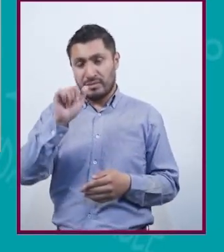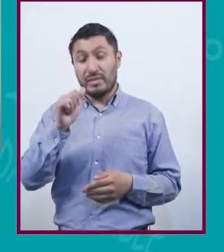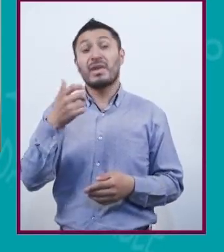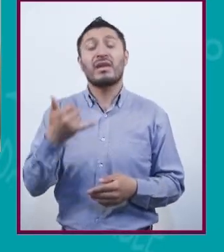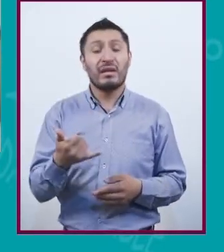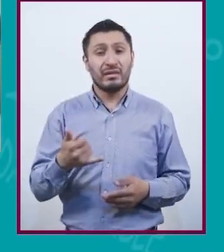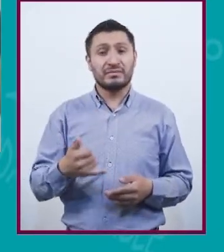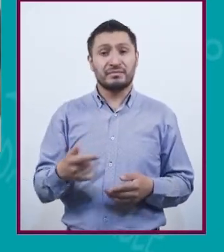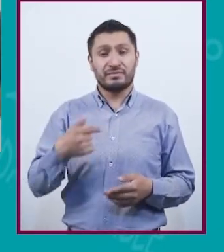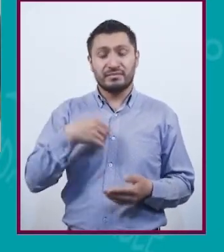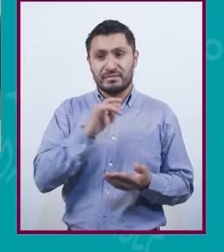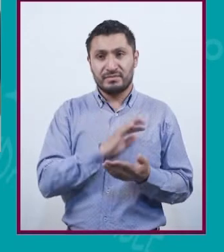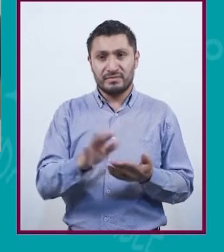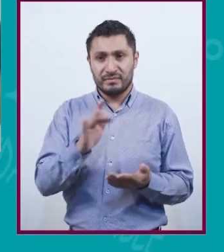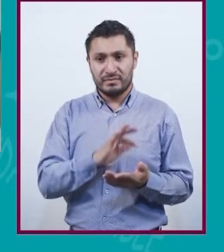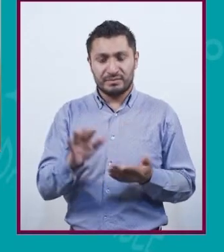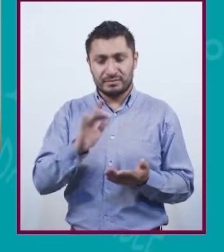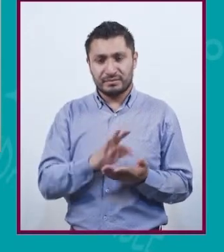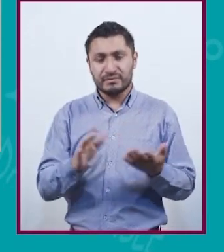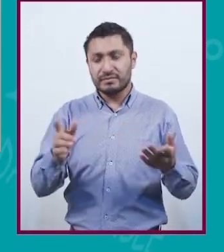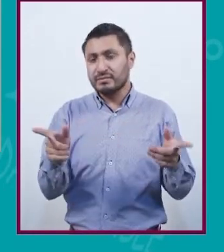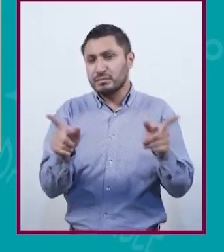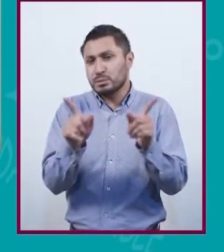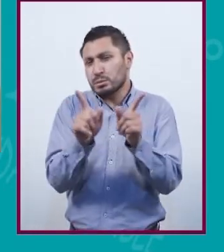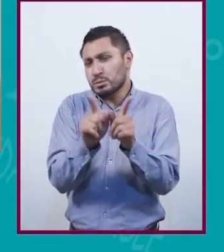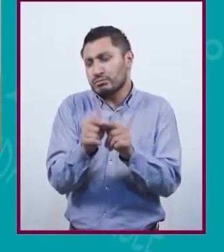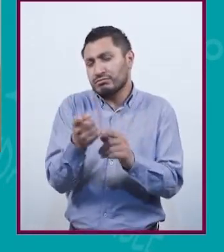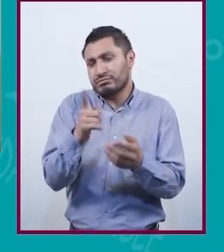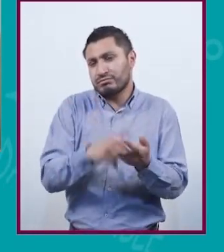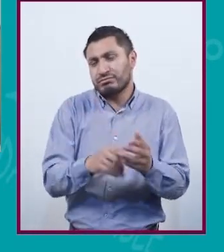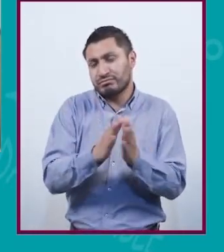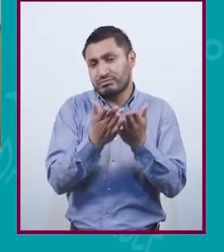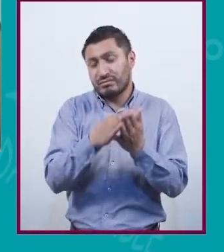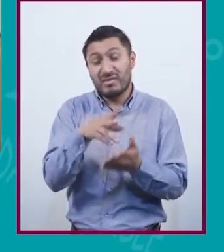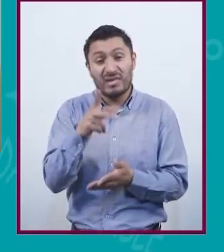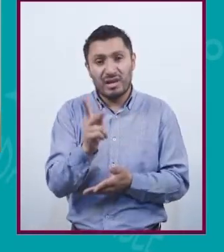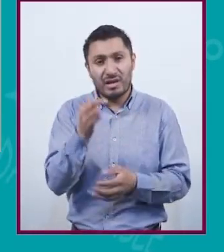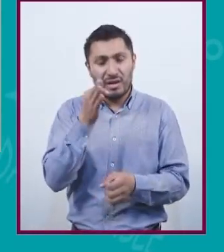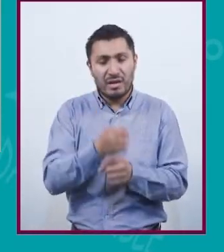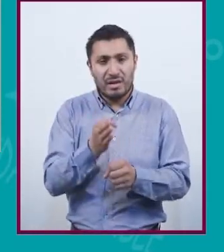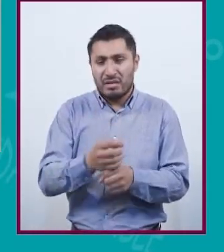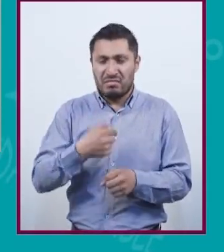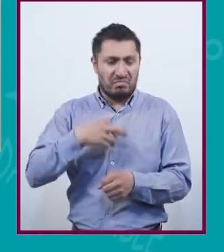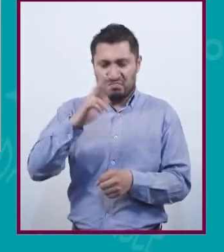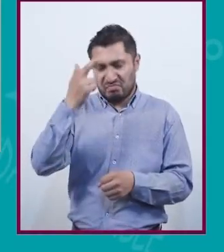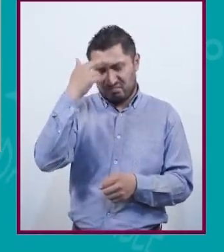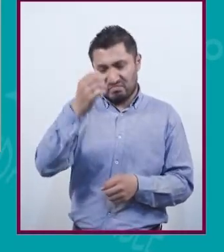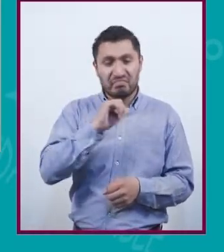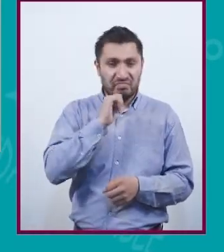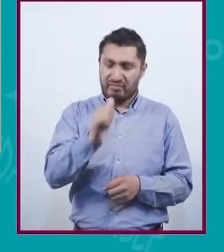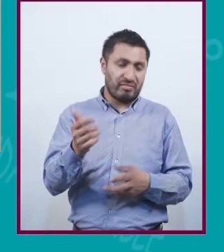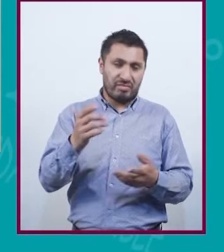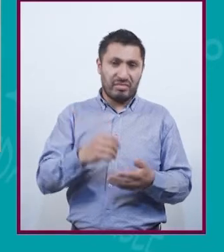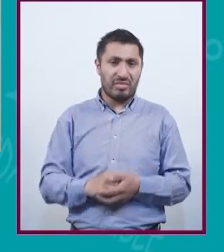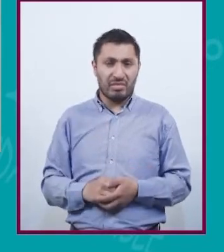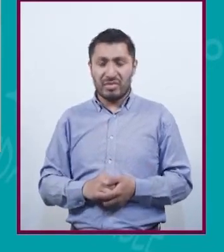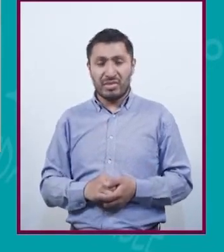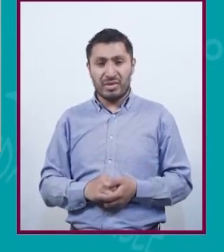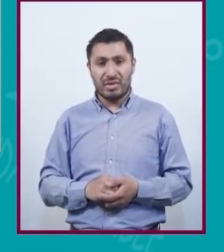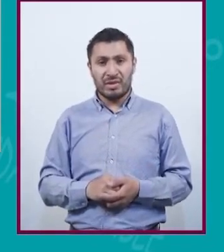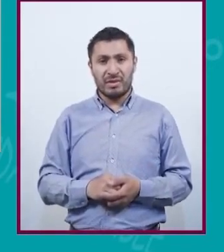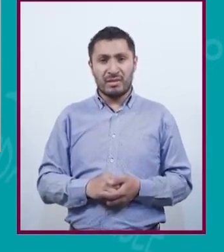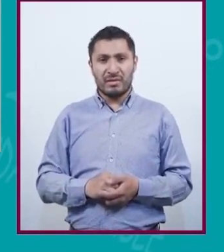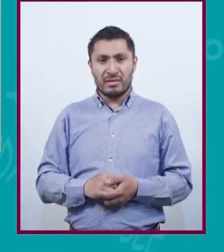un proyecto de Frankenstein, del libro como tal de la novela, y leí una